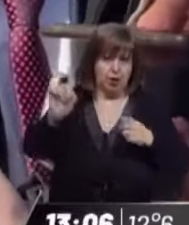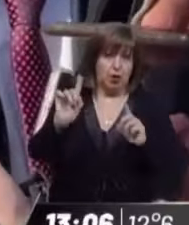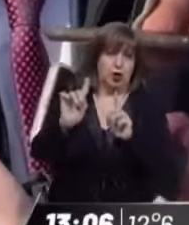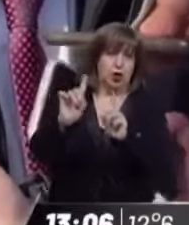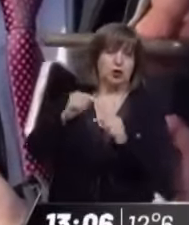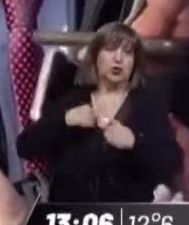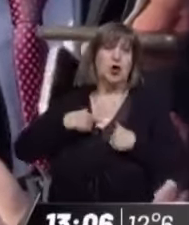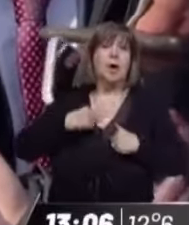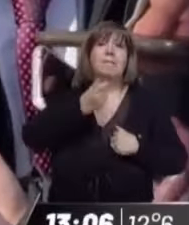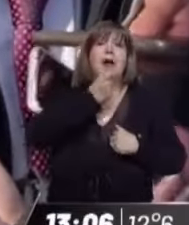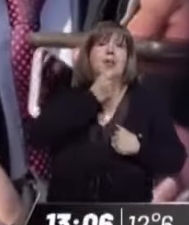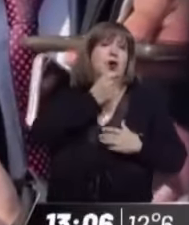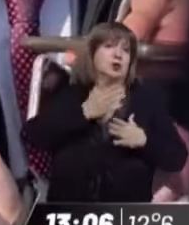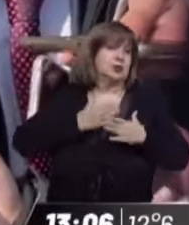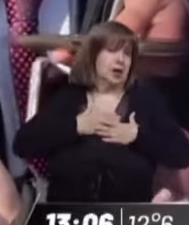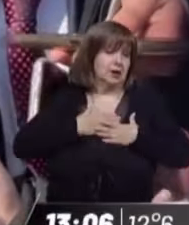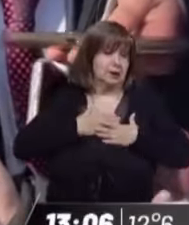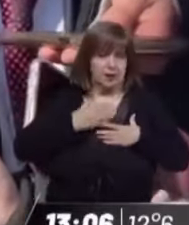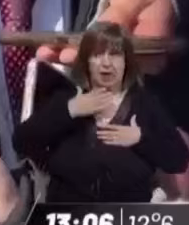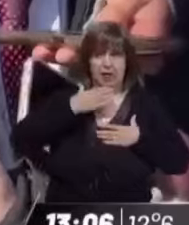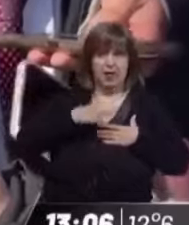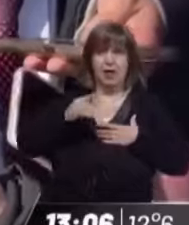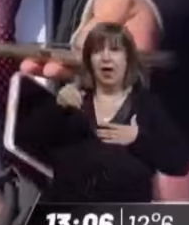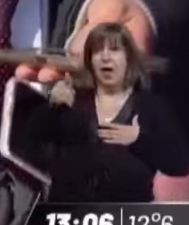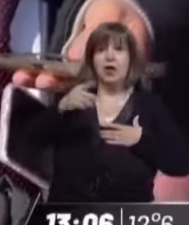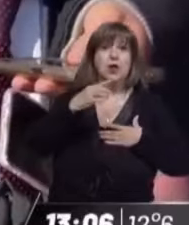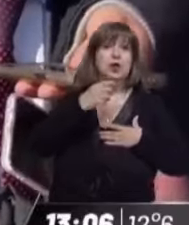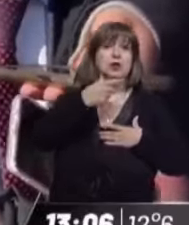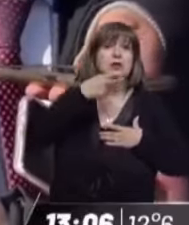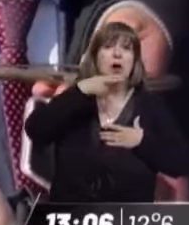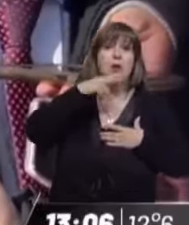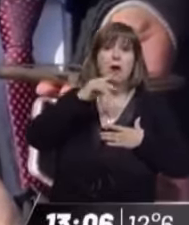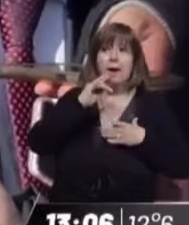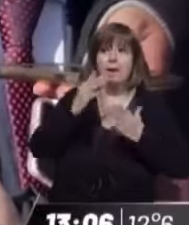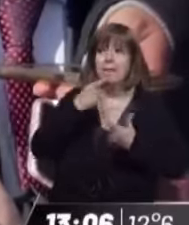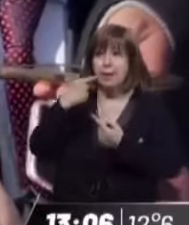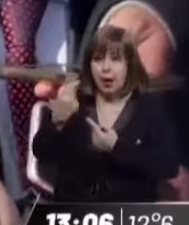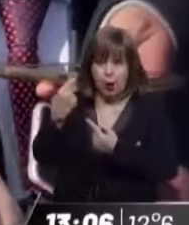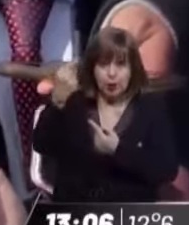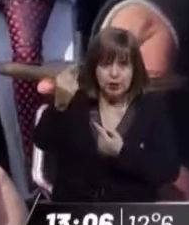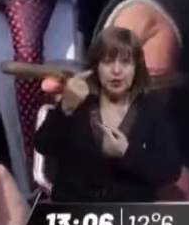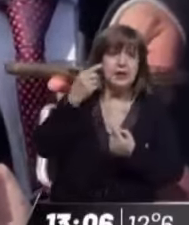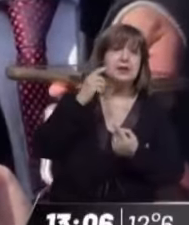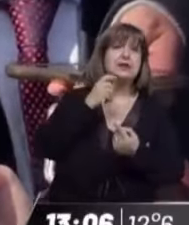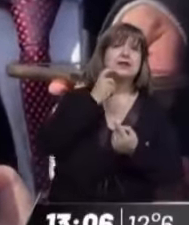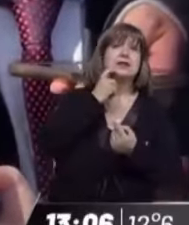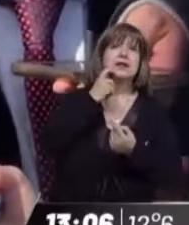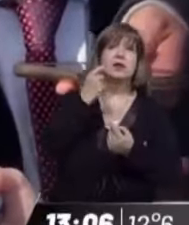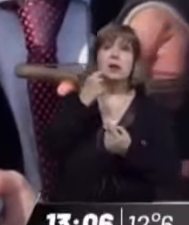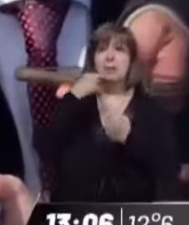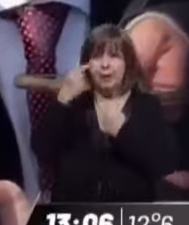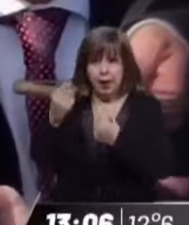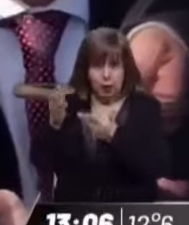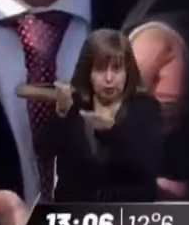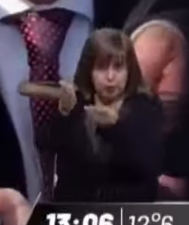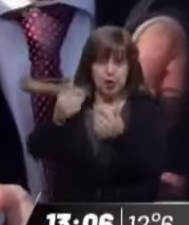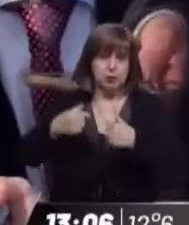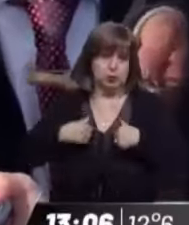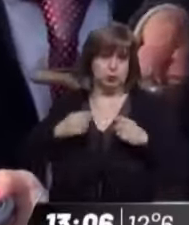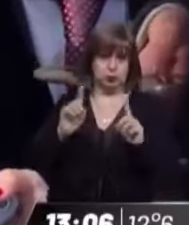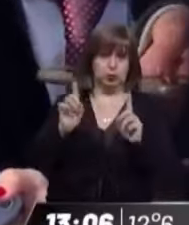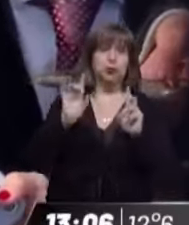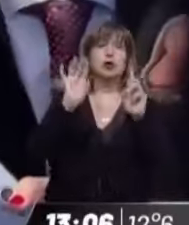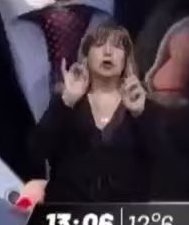que las competencias que son de la provincia, nosotros tenemos que atenderla. La competencia sobre la seguridad, si bien